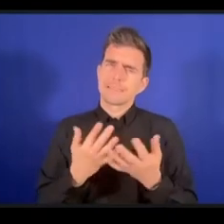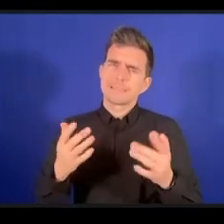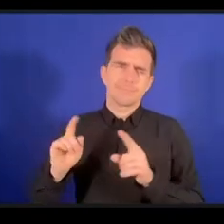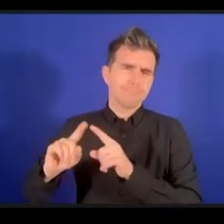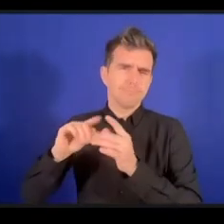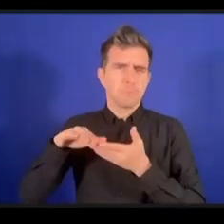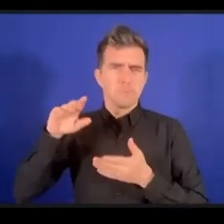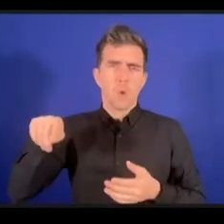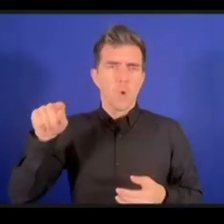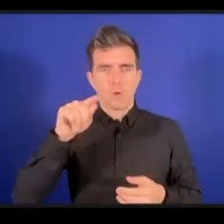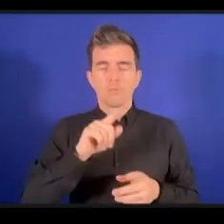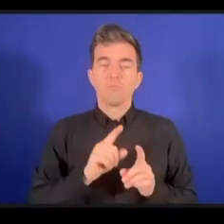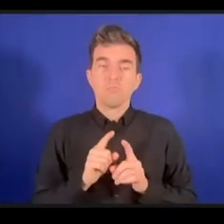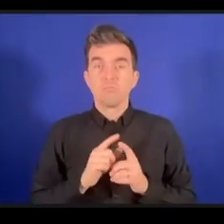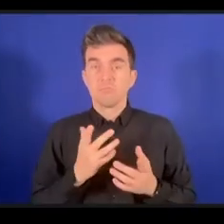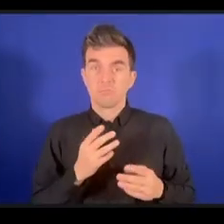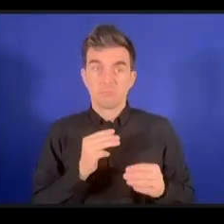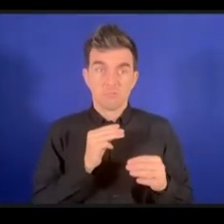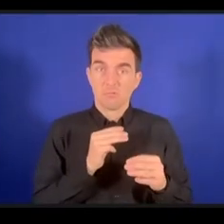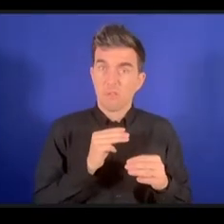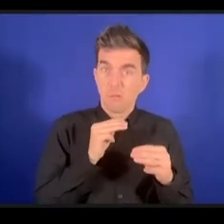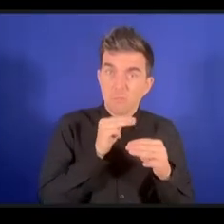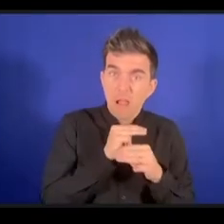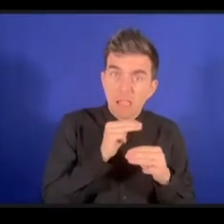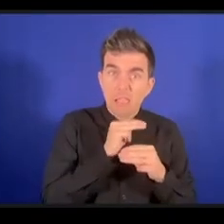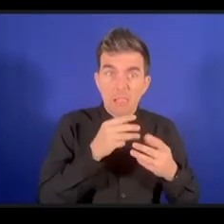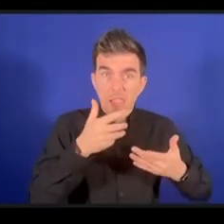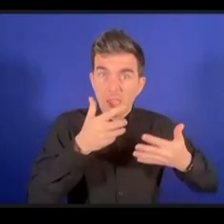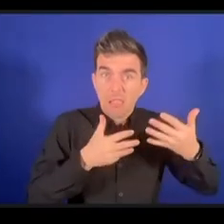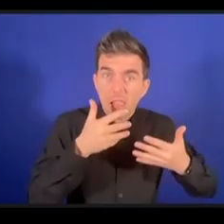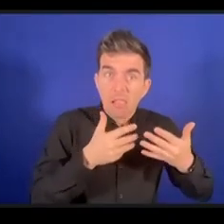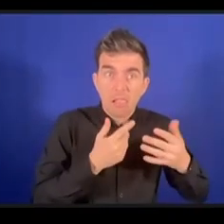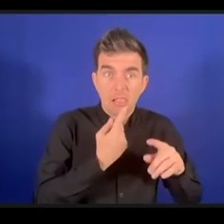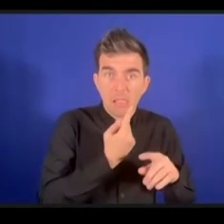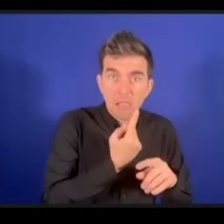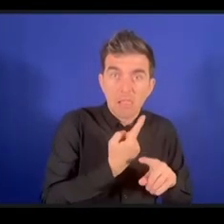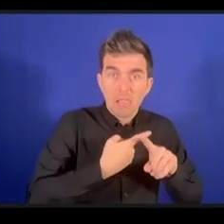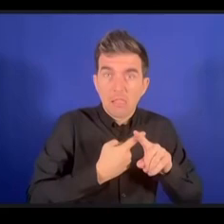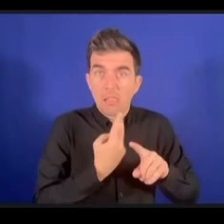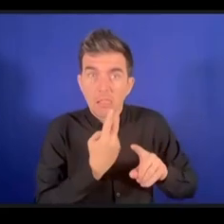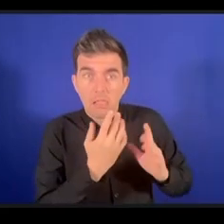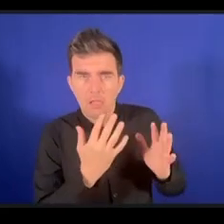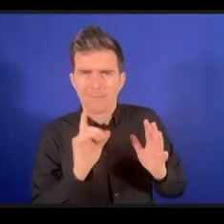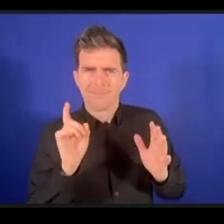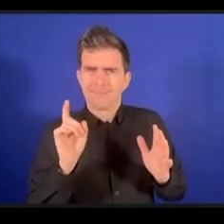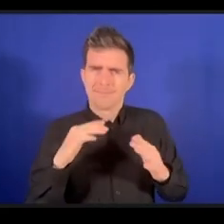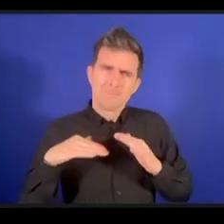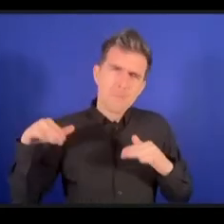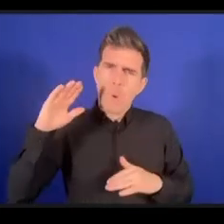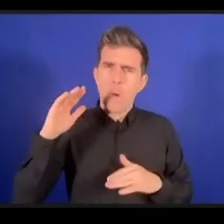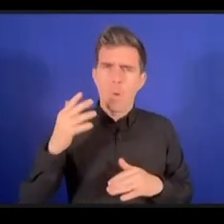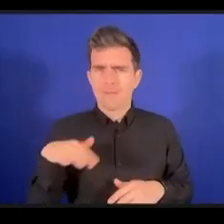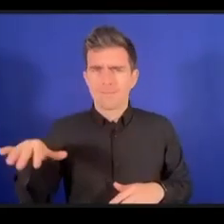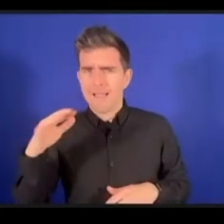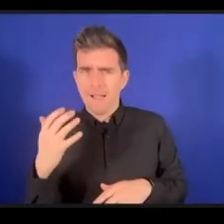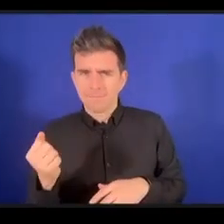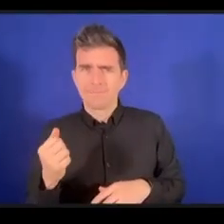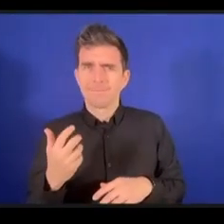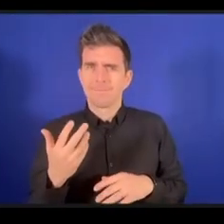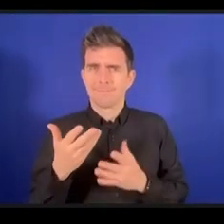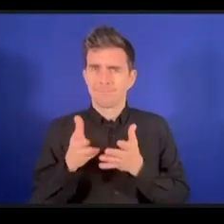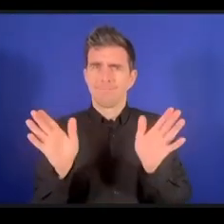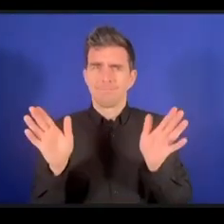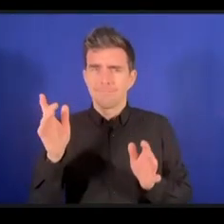allá y yo me pregunto cómo la comunidad academia académica puede